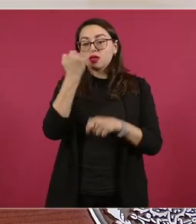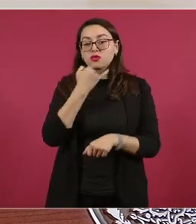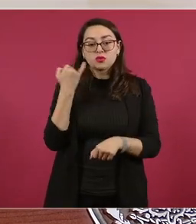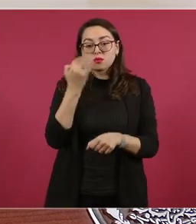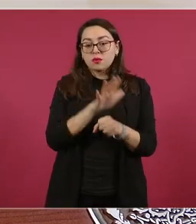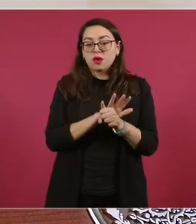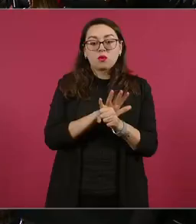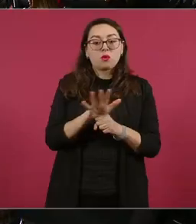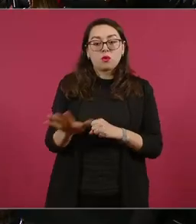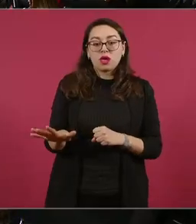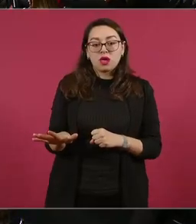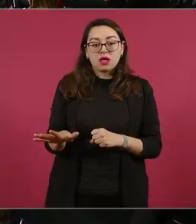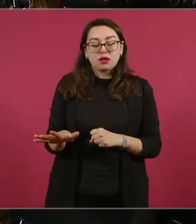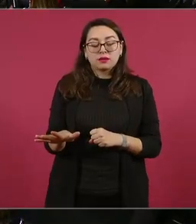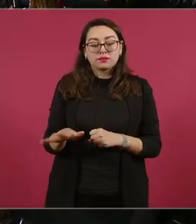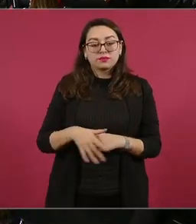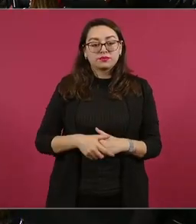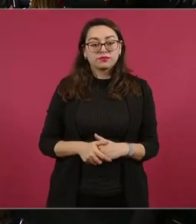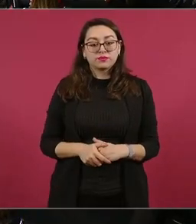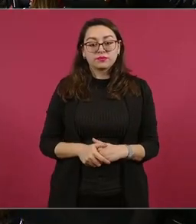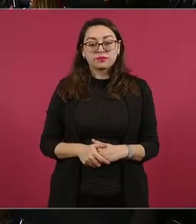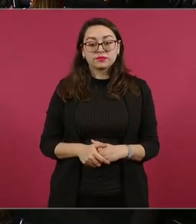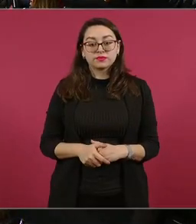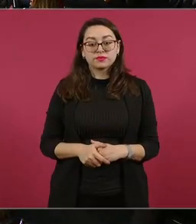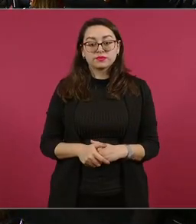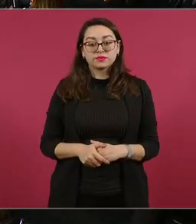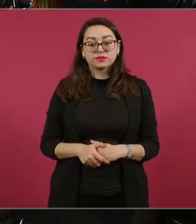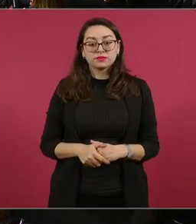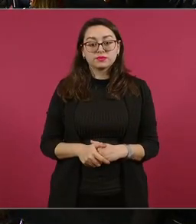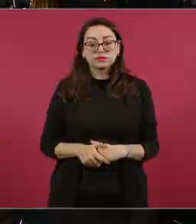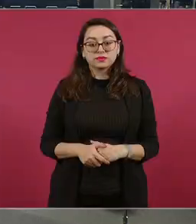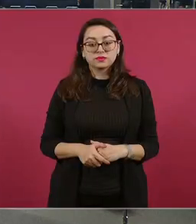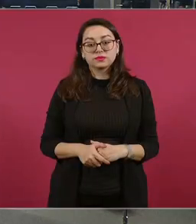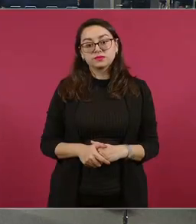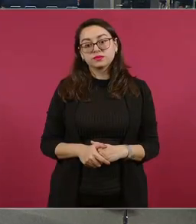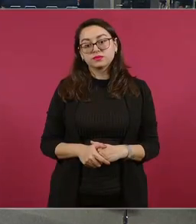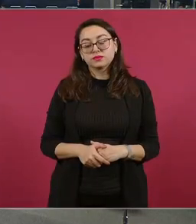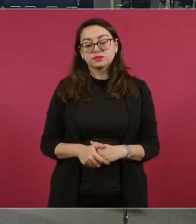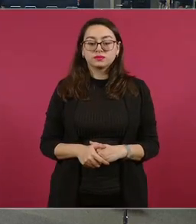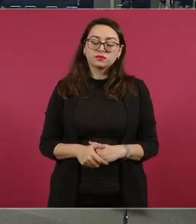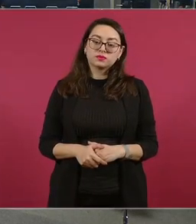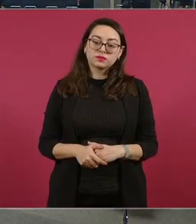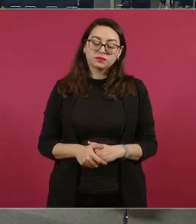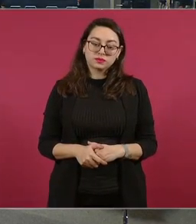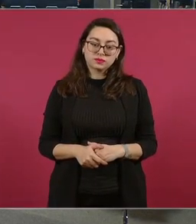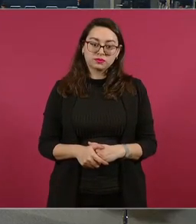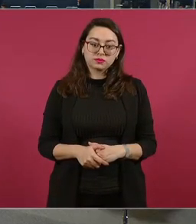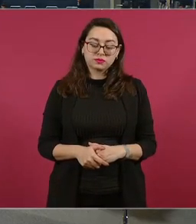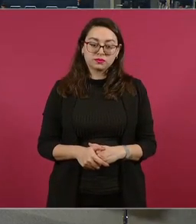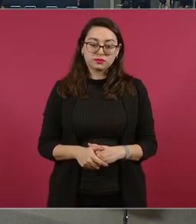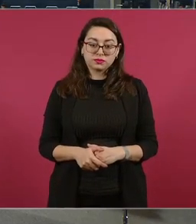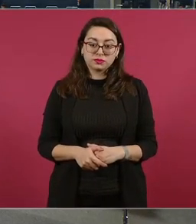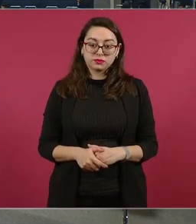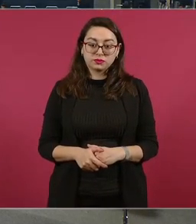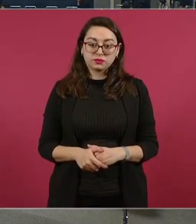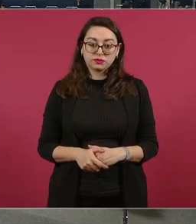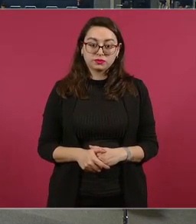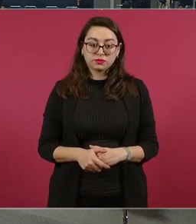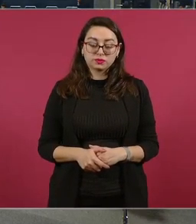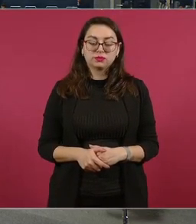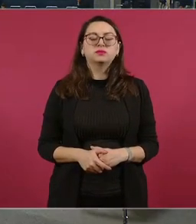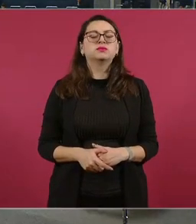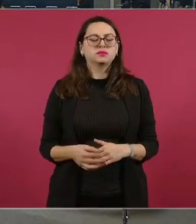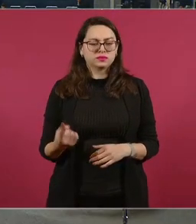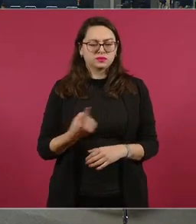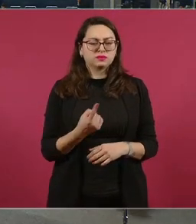o qué. Aunque dice Reforma que se publicó todo, que la fiscalía se equivoca. Ponlo aquí. ¿Se publicó